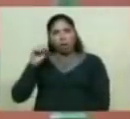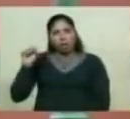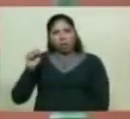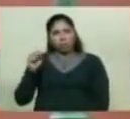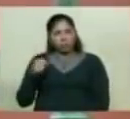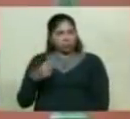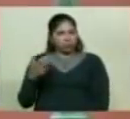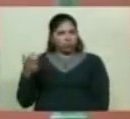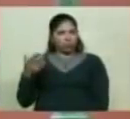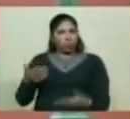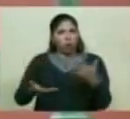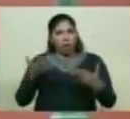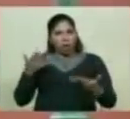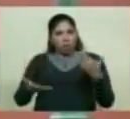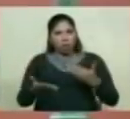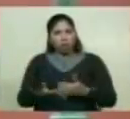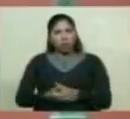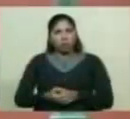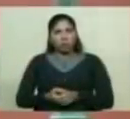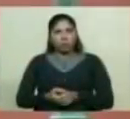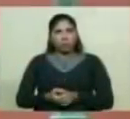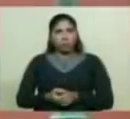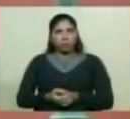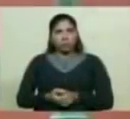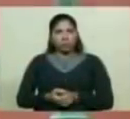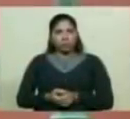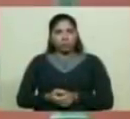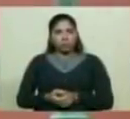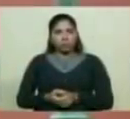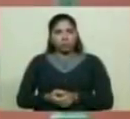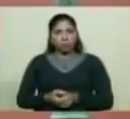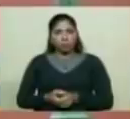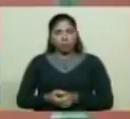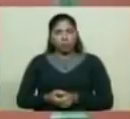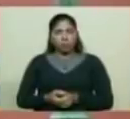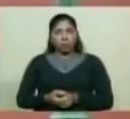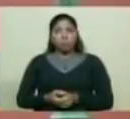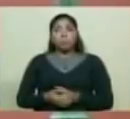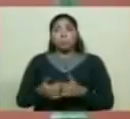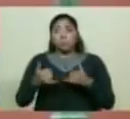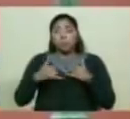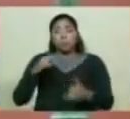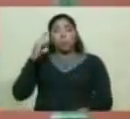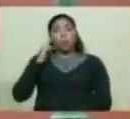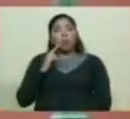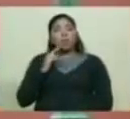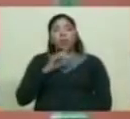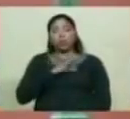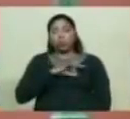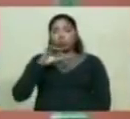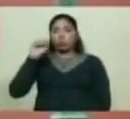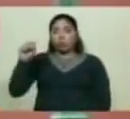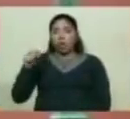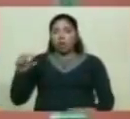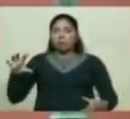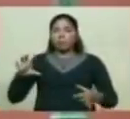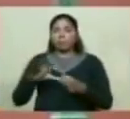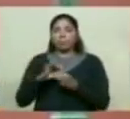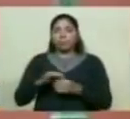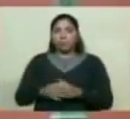de bolívar en un pensamiento profundamente social igualitario y lo había aprendido